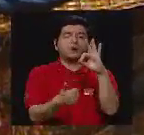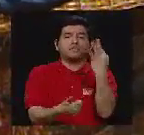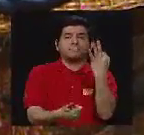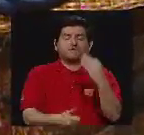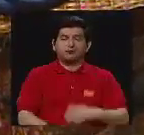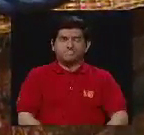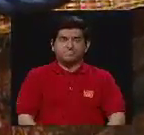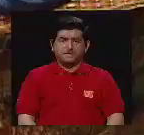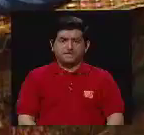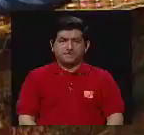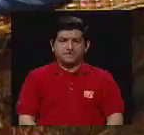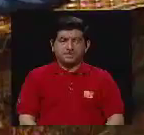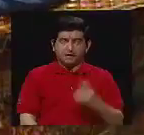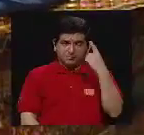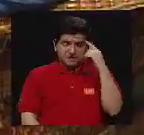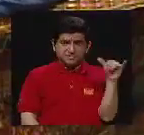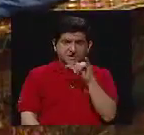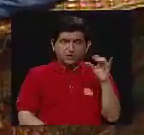colectivamente, sino